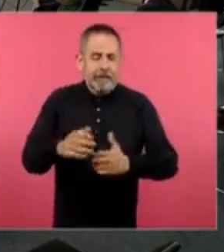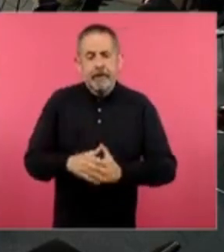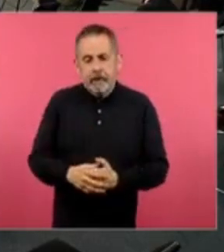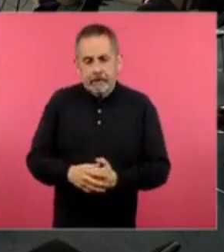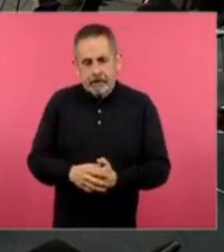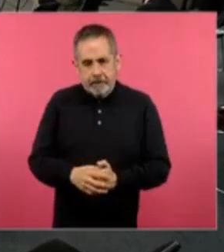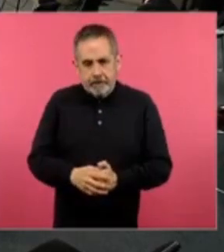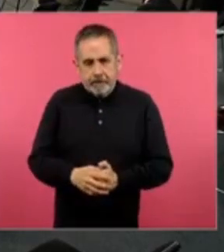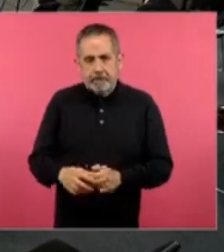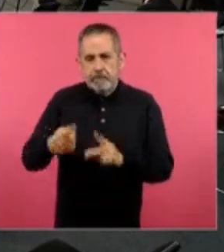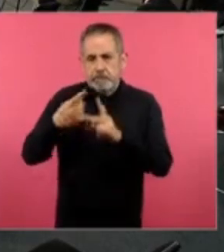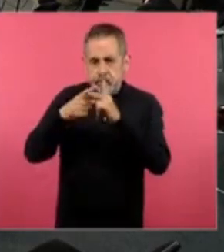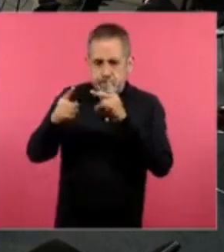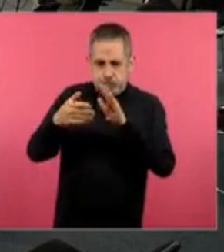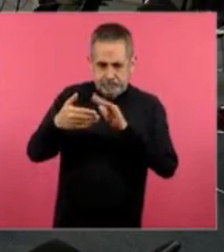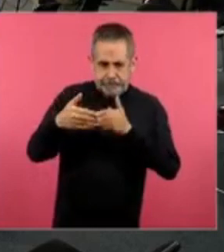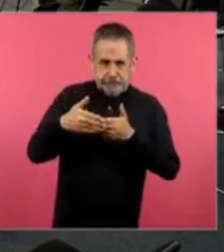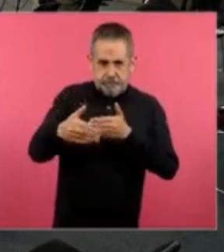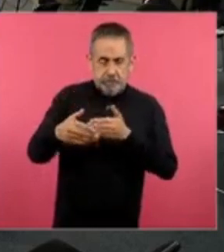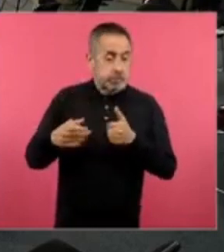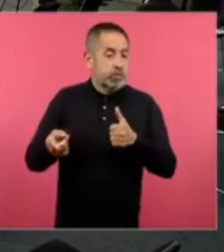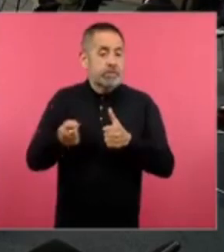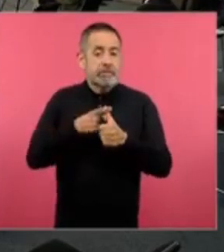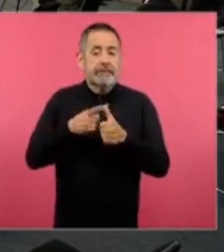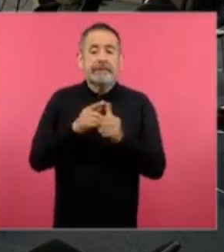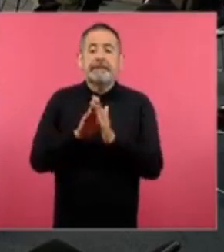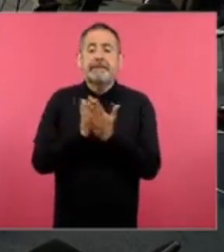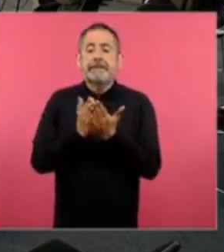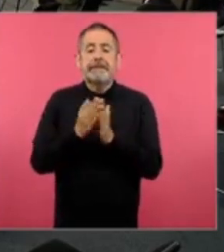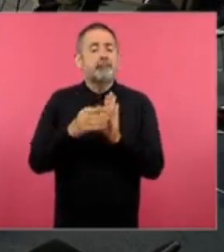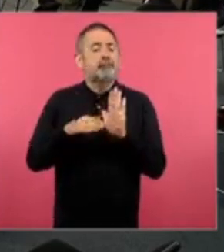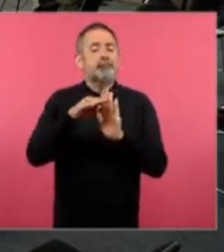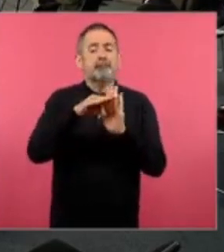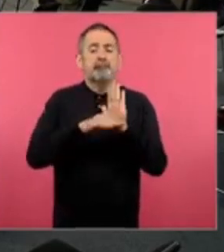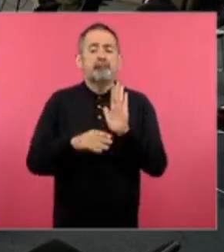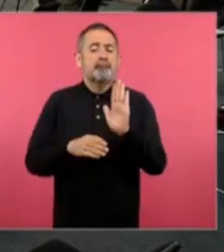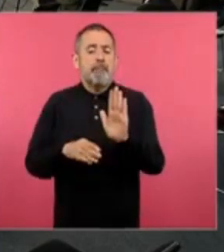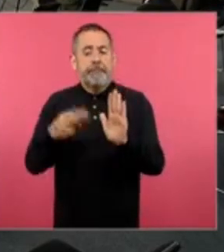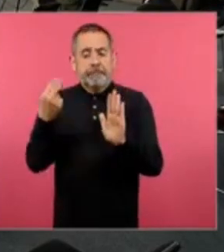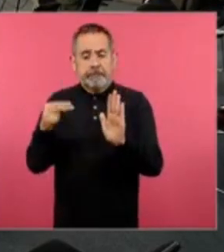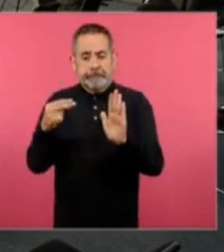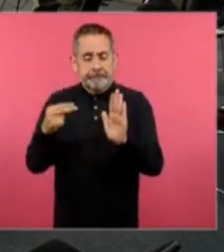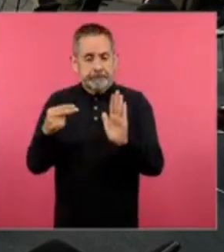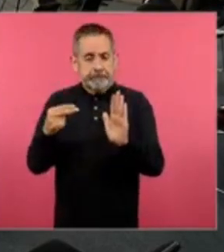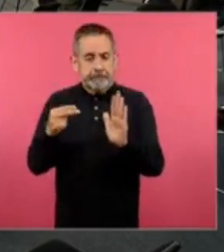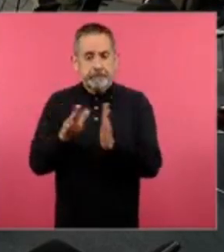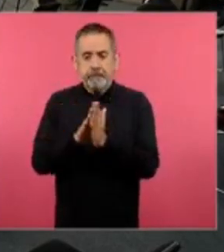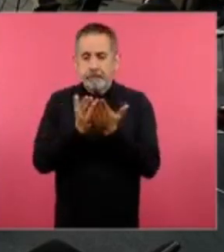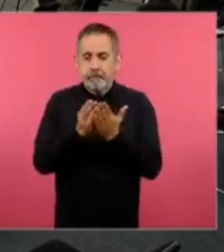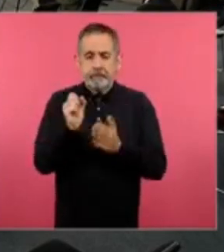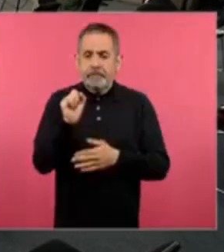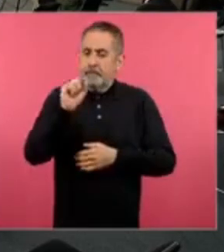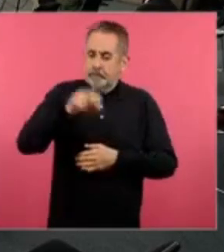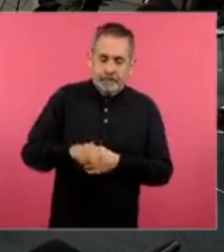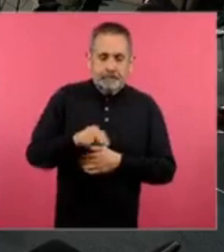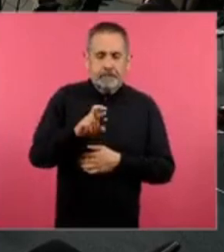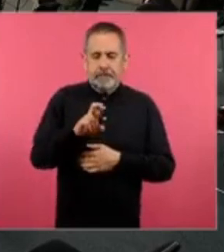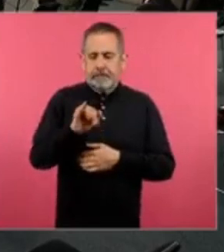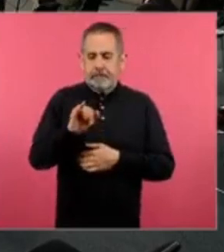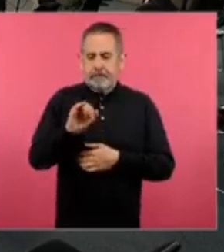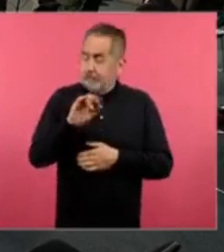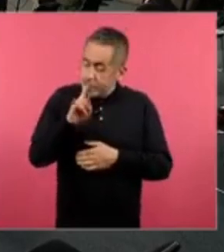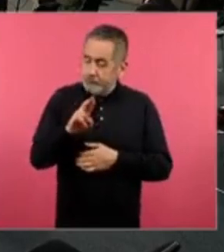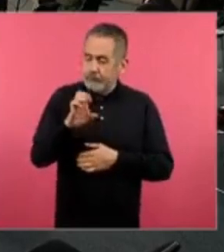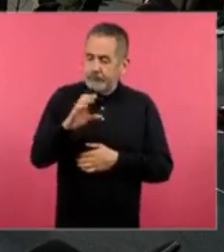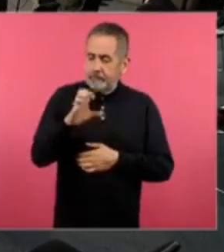iniciar. El primer libro que les voy a presentar se llama El libro sin recetas. Este libro